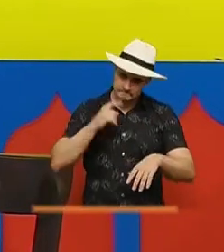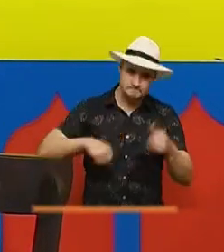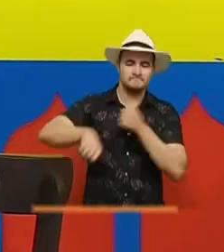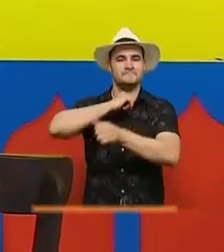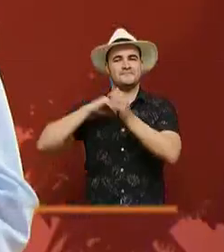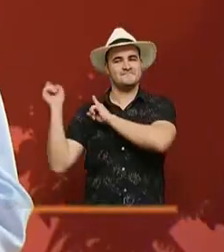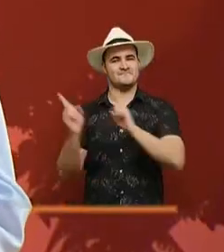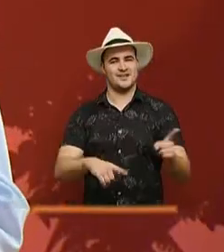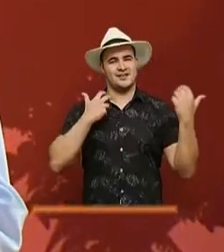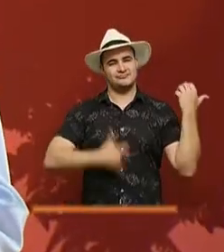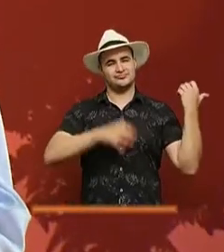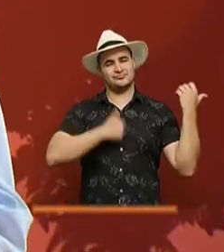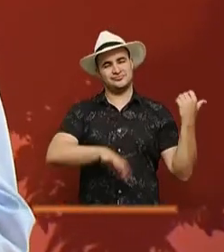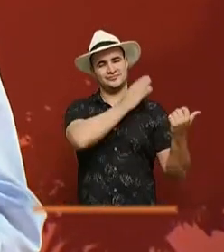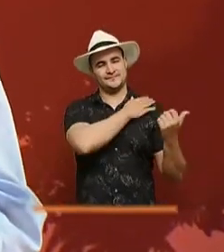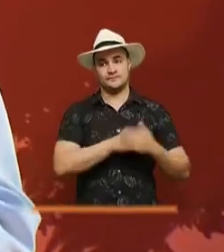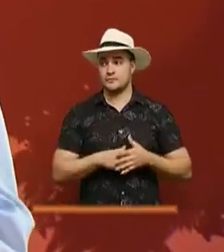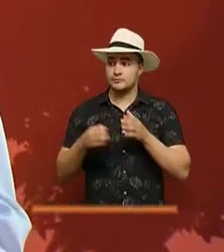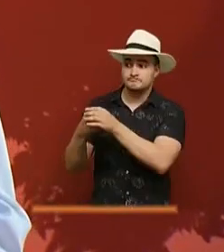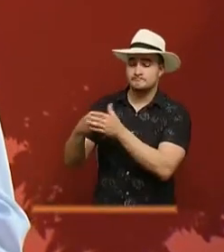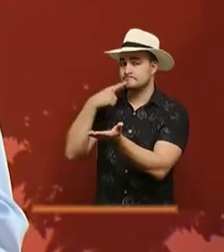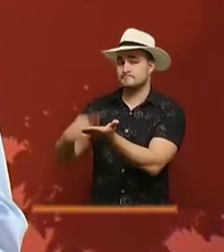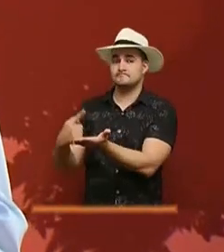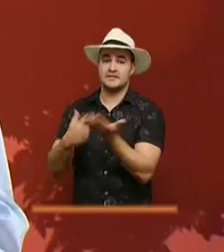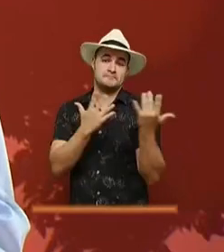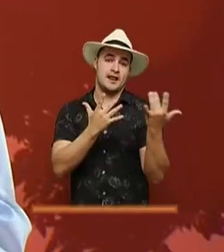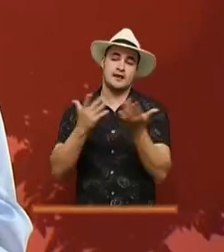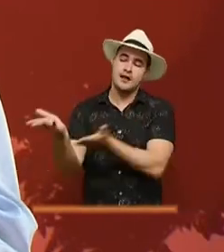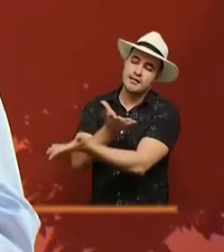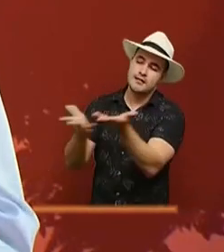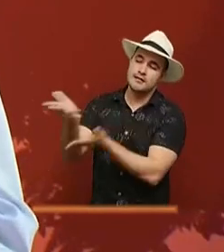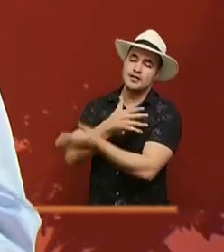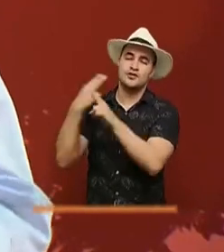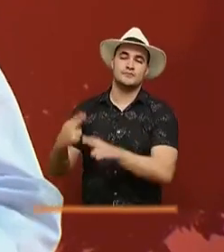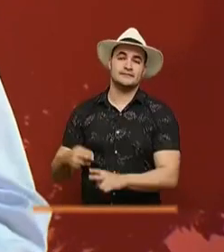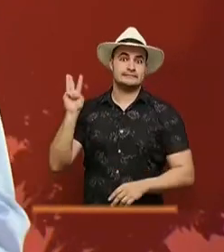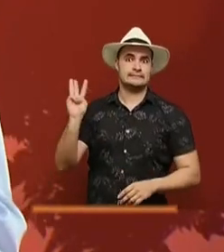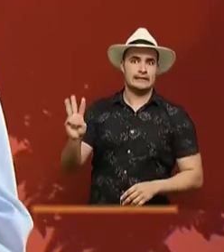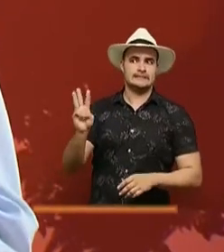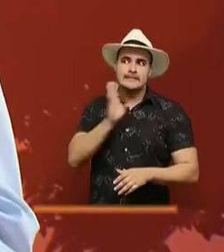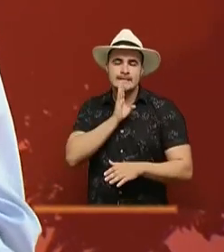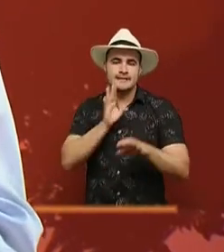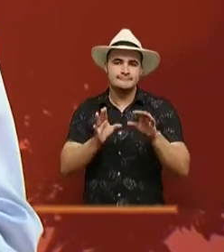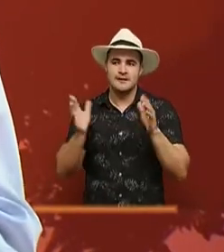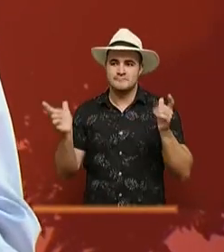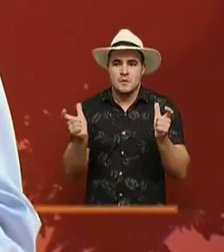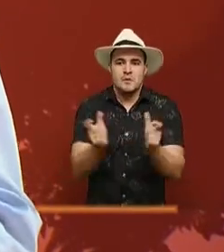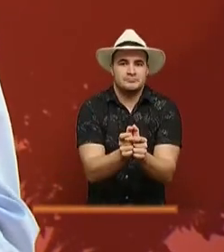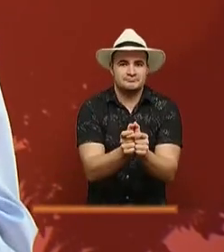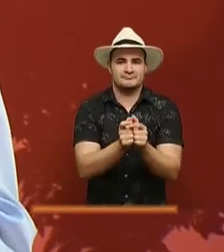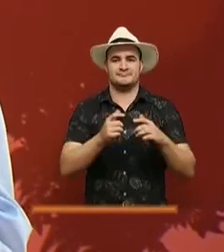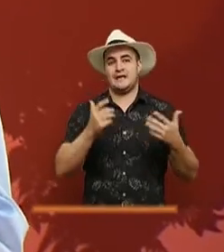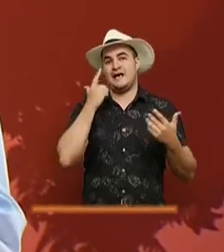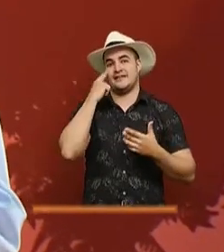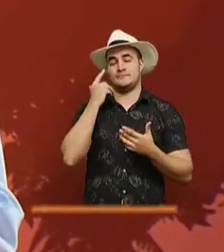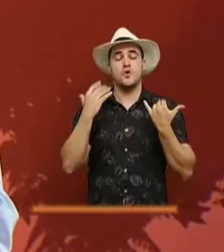trova. Bueno, ya el jurado nos deberá entregar 3 nombres que son los que van a clasificar a la gran final de esta noche para saber quién se lleva